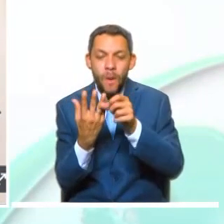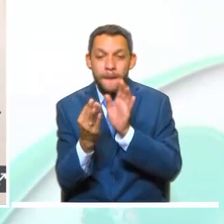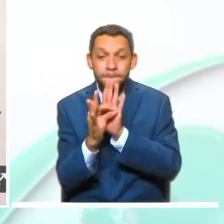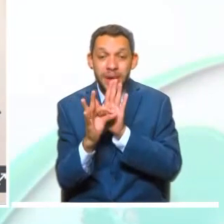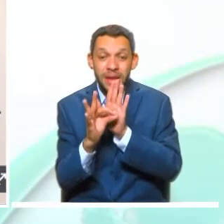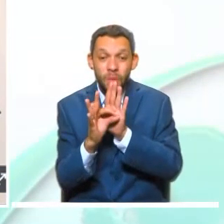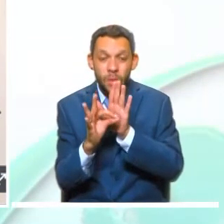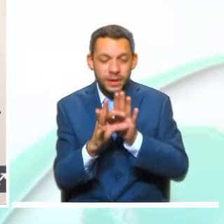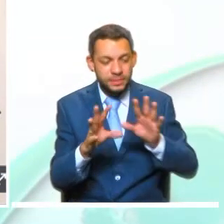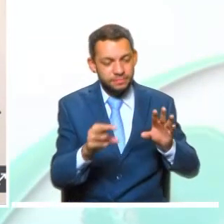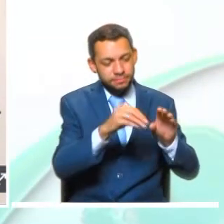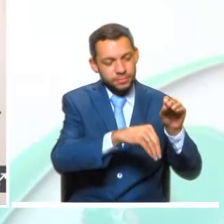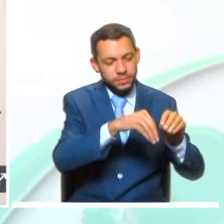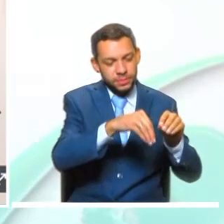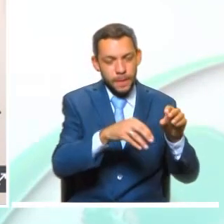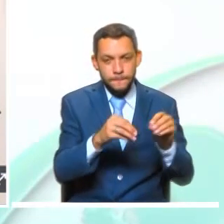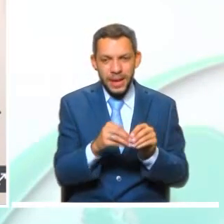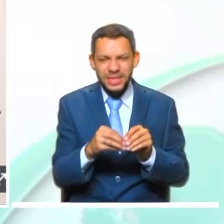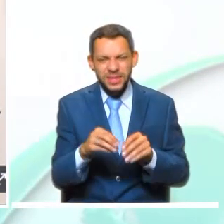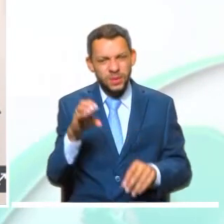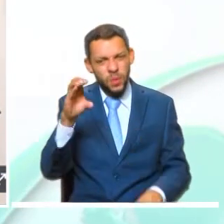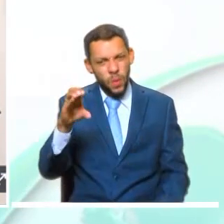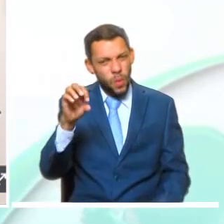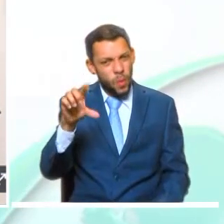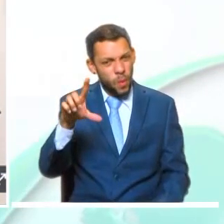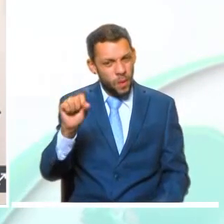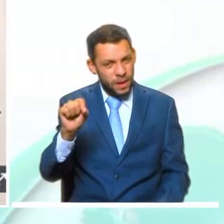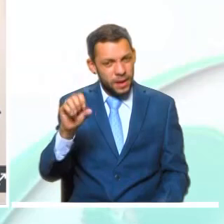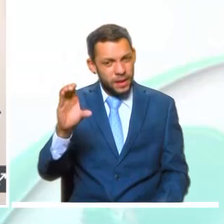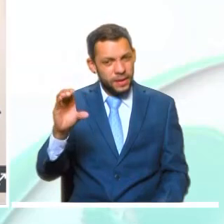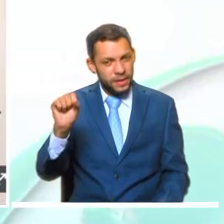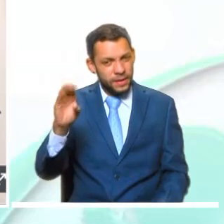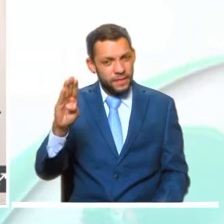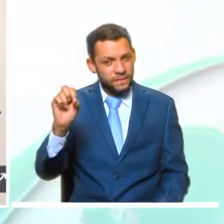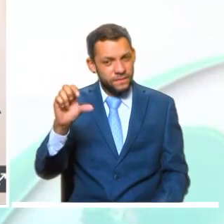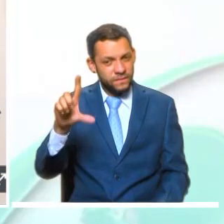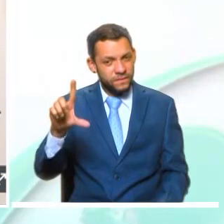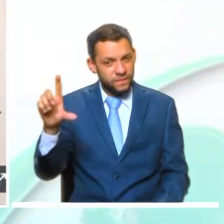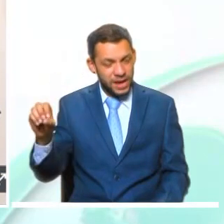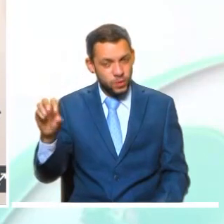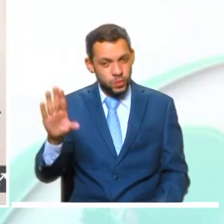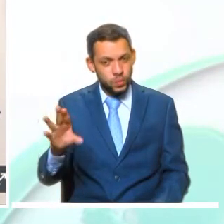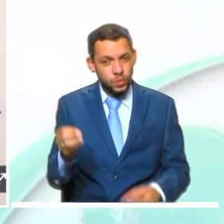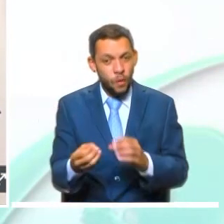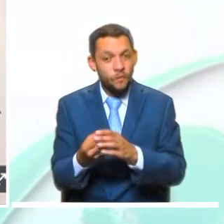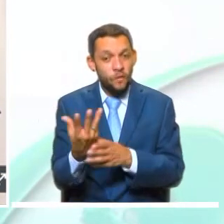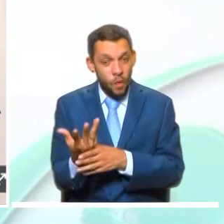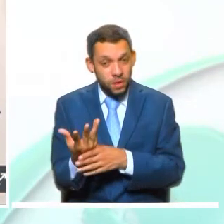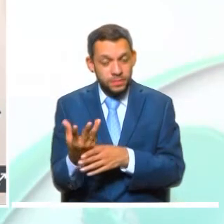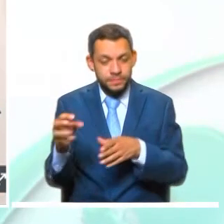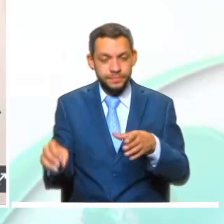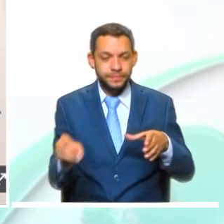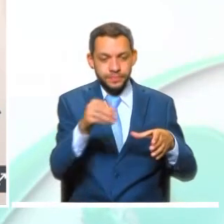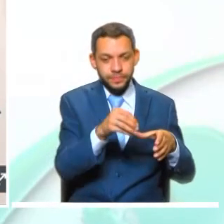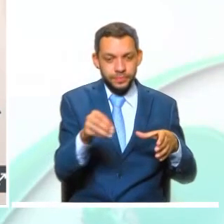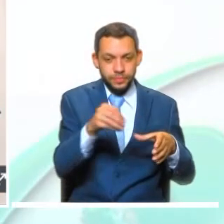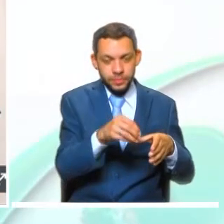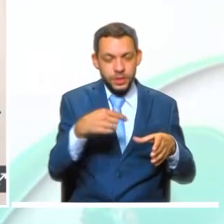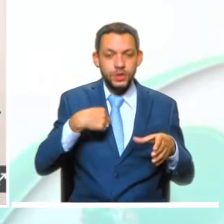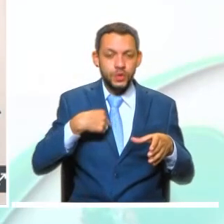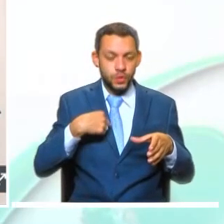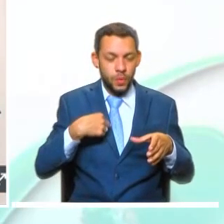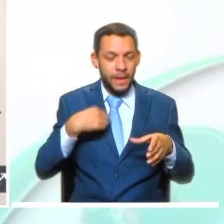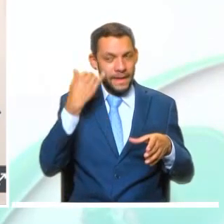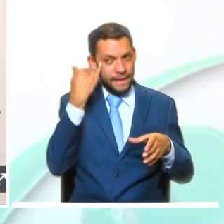y con cola de caballo yo acá empecé a complete a complementarlo al barro con la